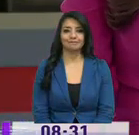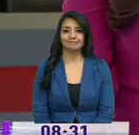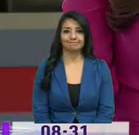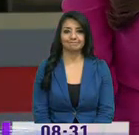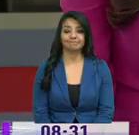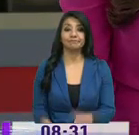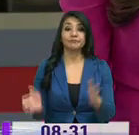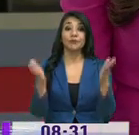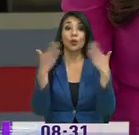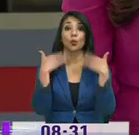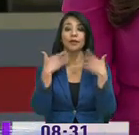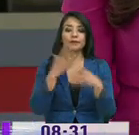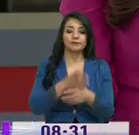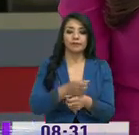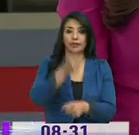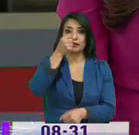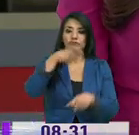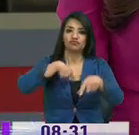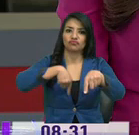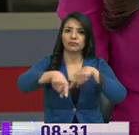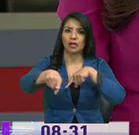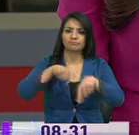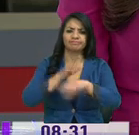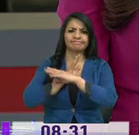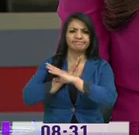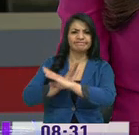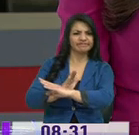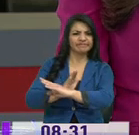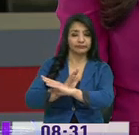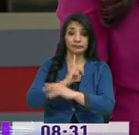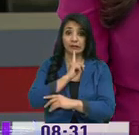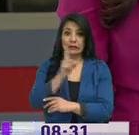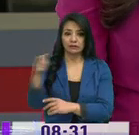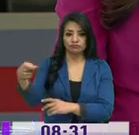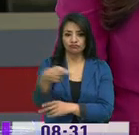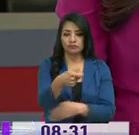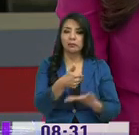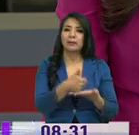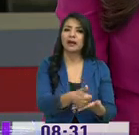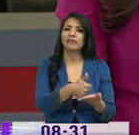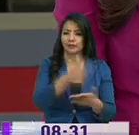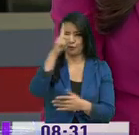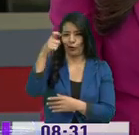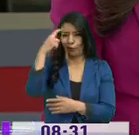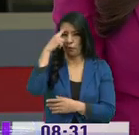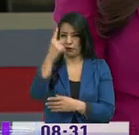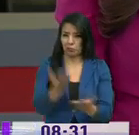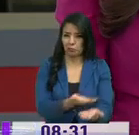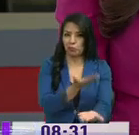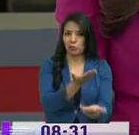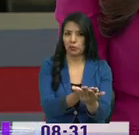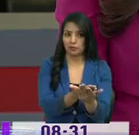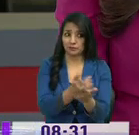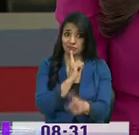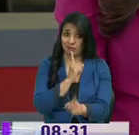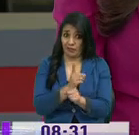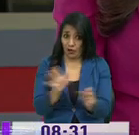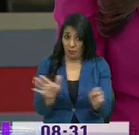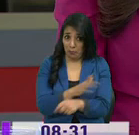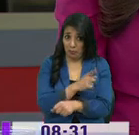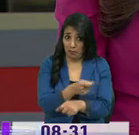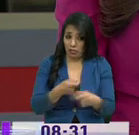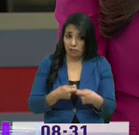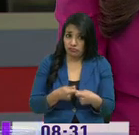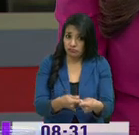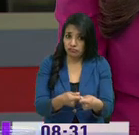En Guayaquil, la Federación de Transportistas se declara en resistencia y afirma que la compensación anunciada por el gobierno no cubrirá el efecto inflacionario que